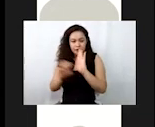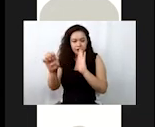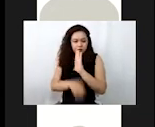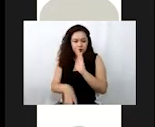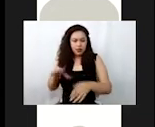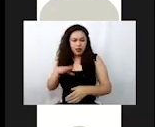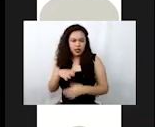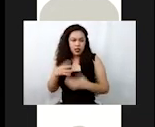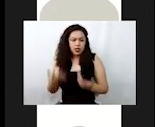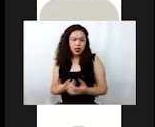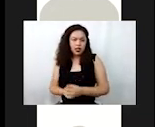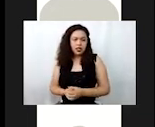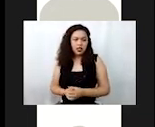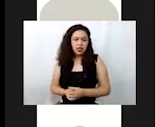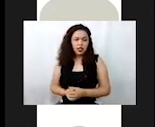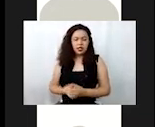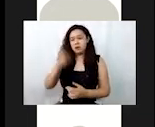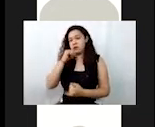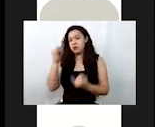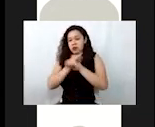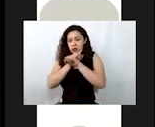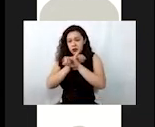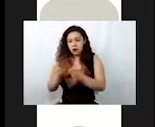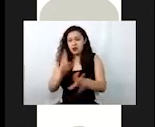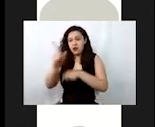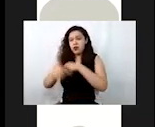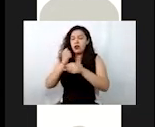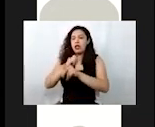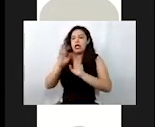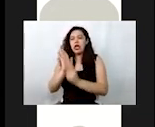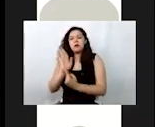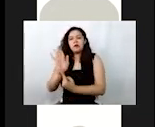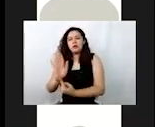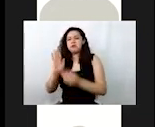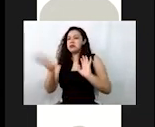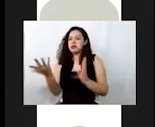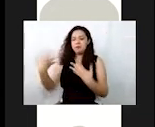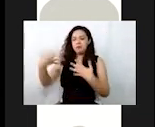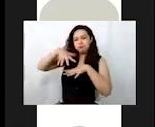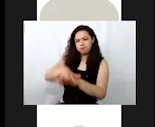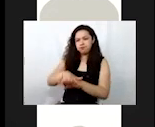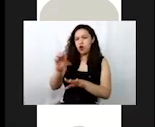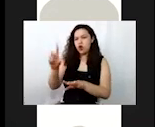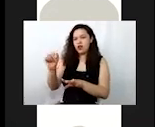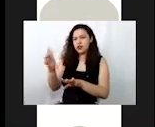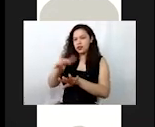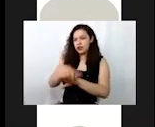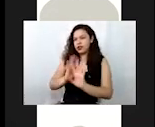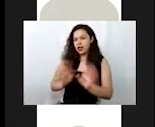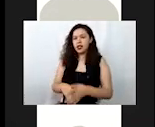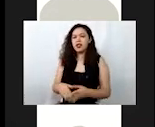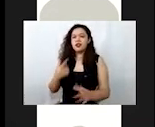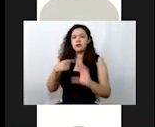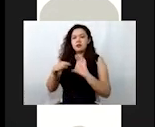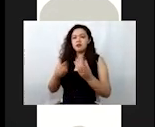incluso hasta el nivel de informe anual o de rendición de cuentas. Así que se los comparto ahí. Escriban